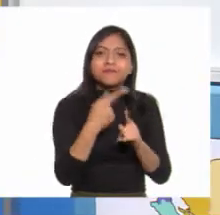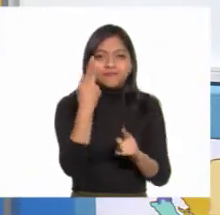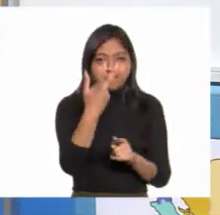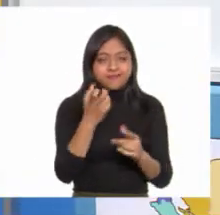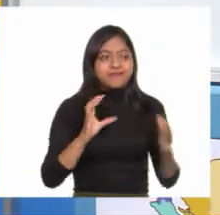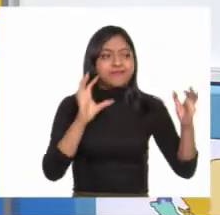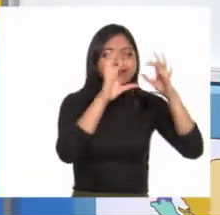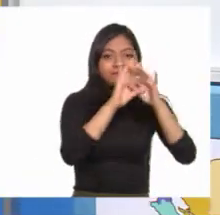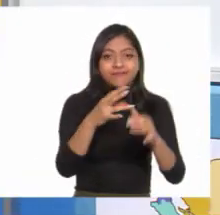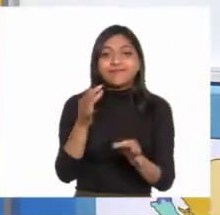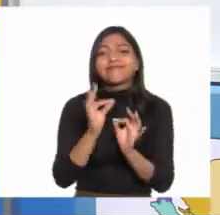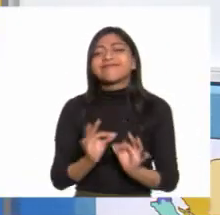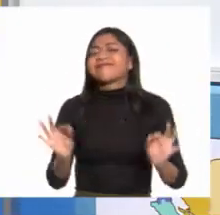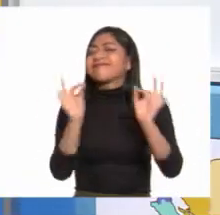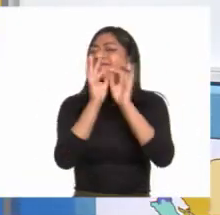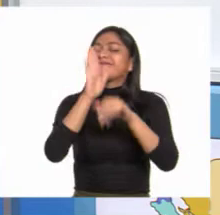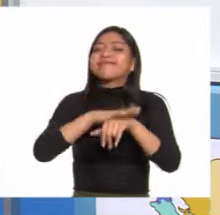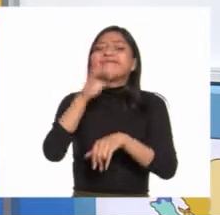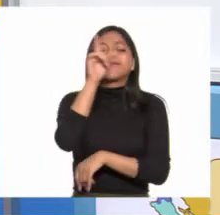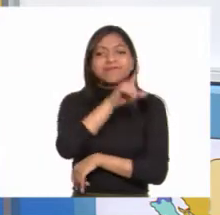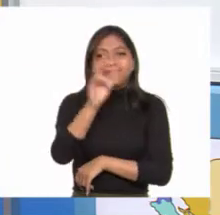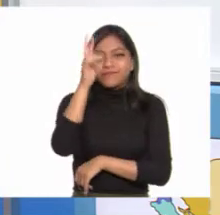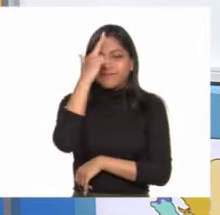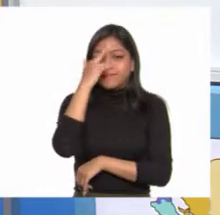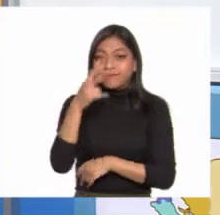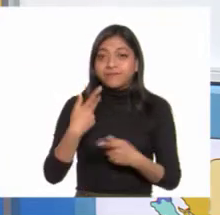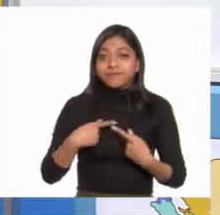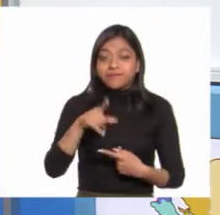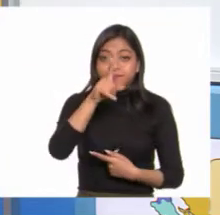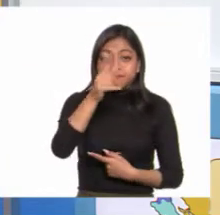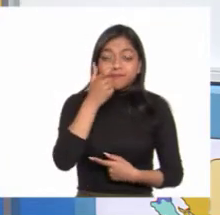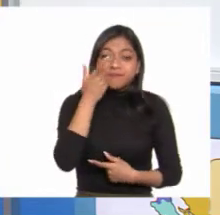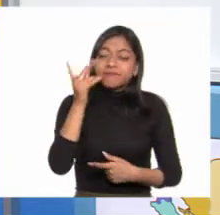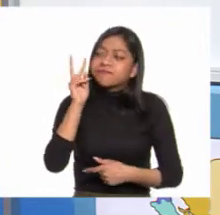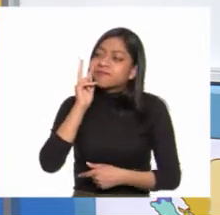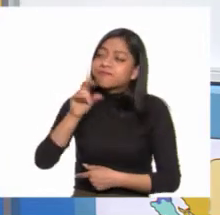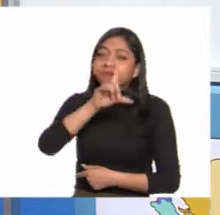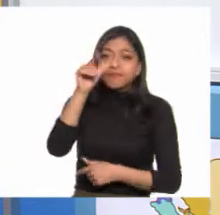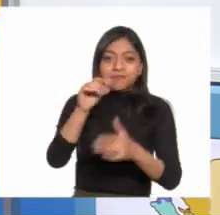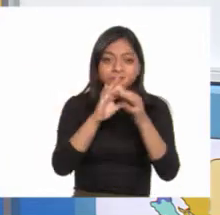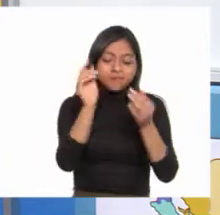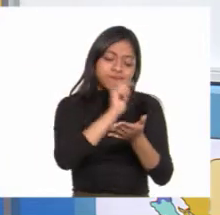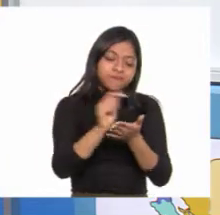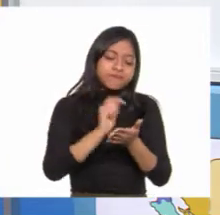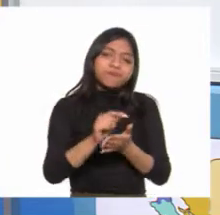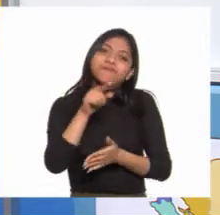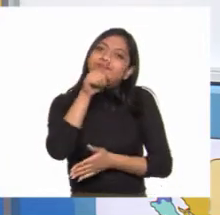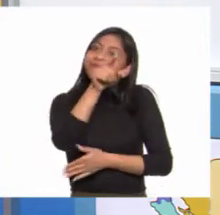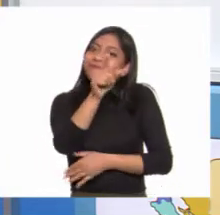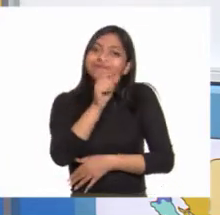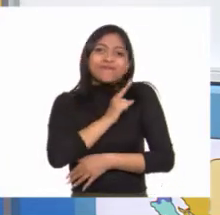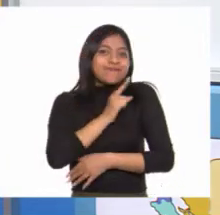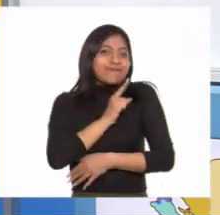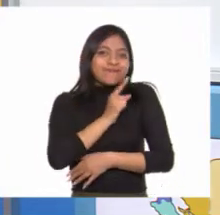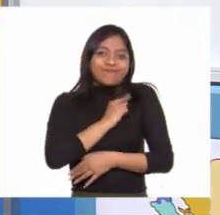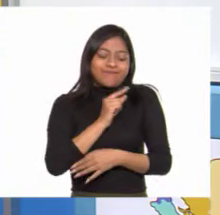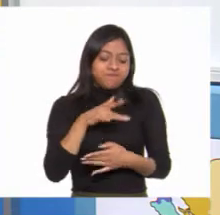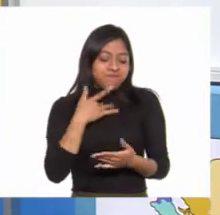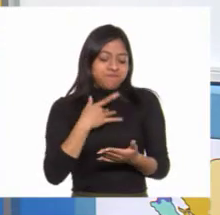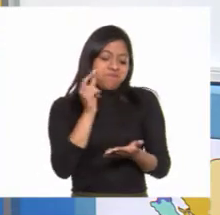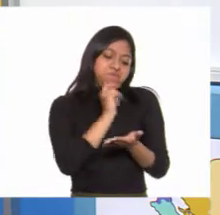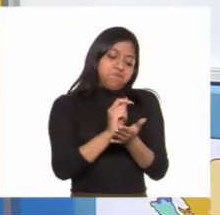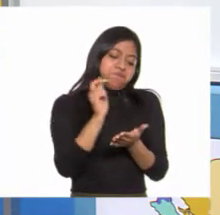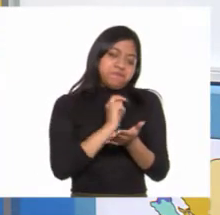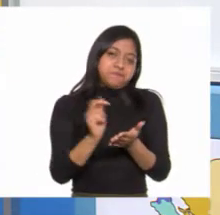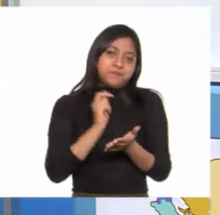más importante es recordar que cada persona, al momento de hacer una descripción, le agrega elementos que infiere, interpreta